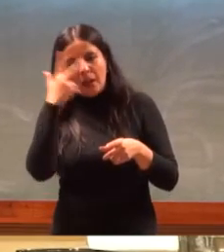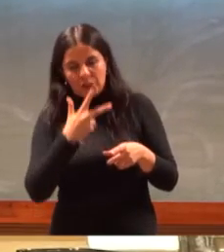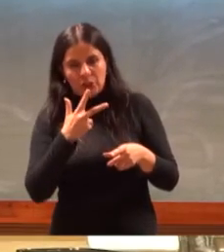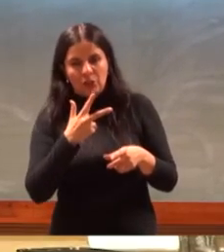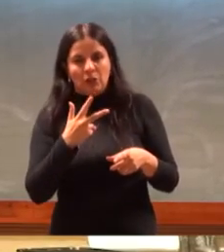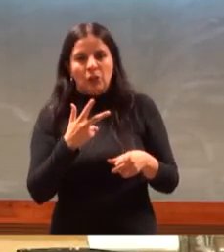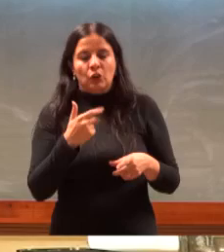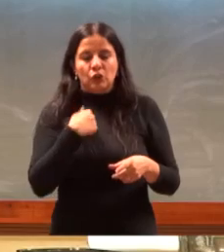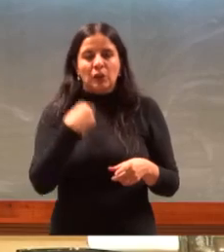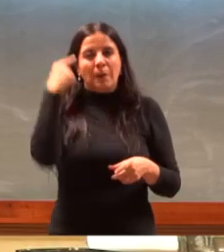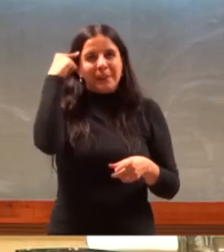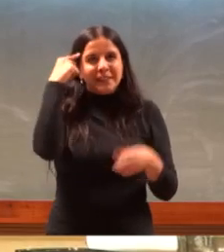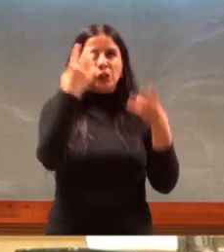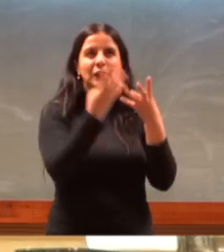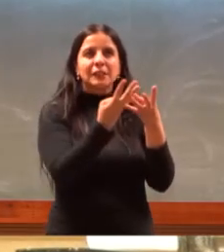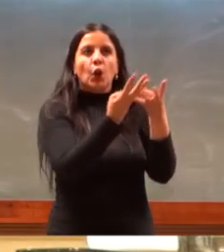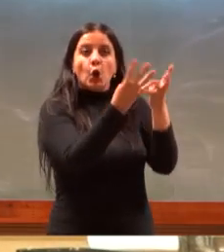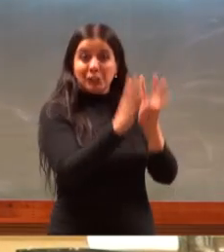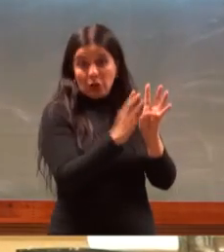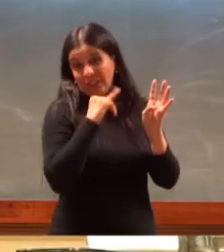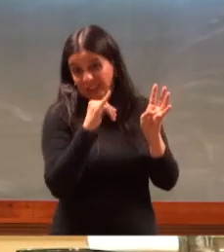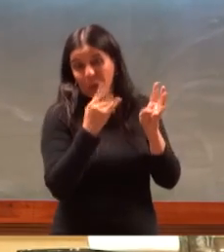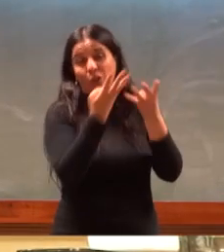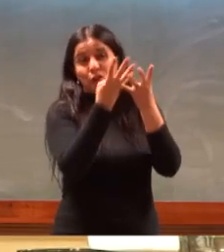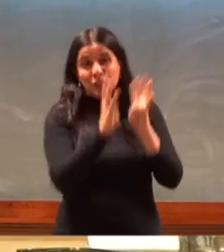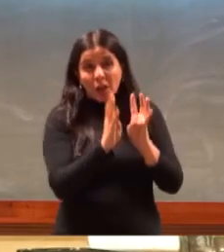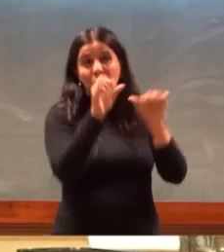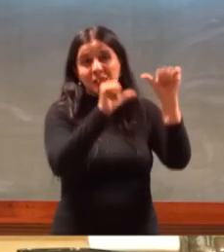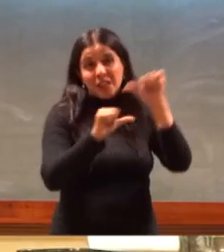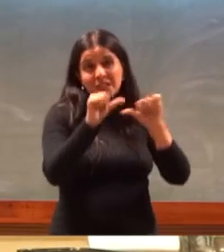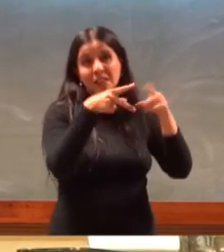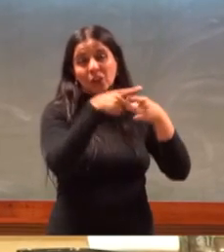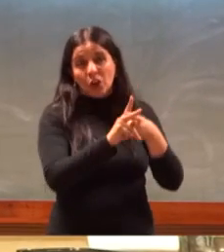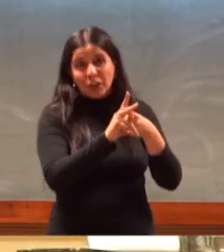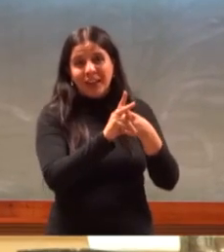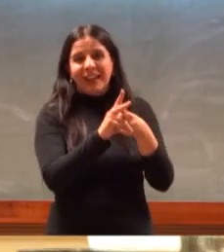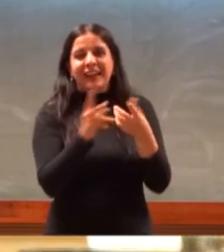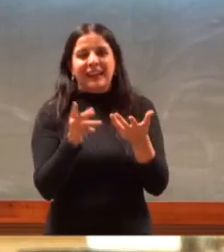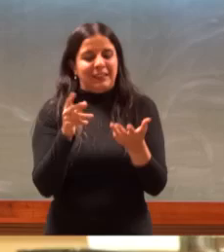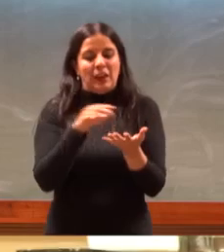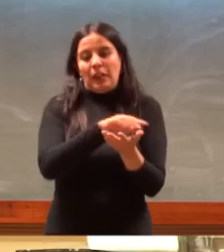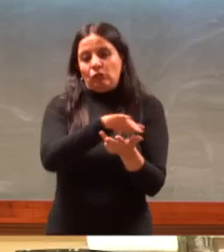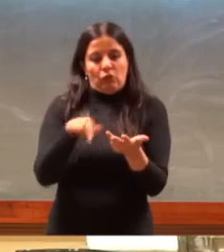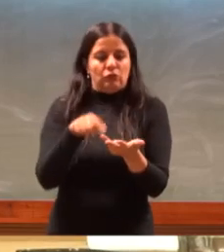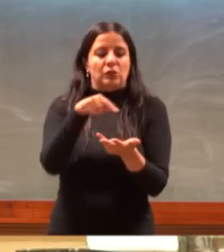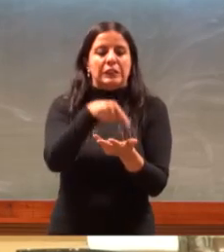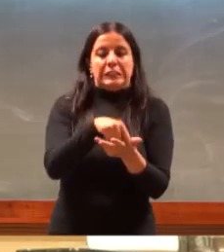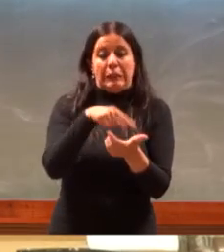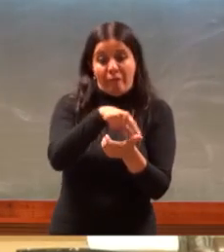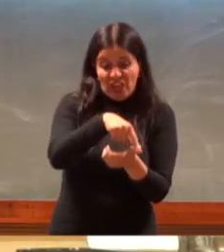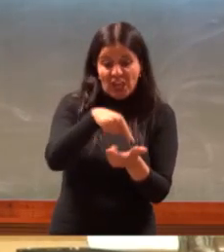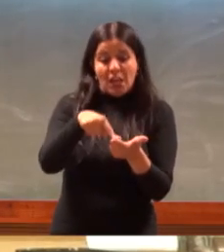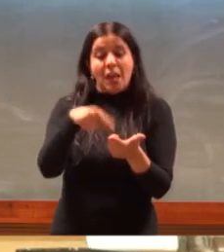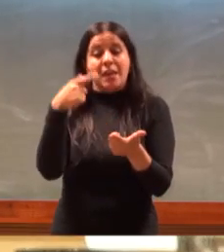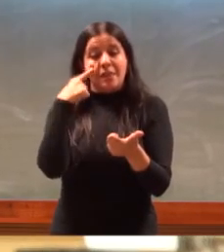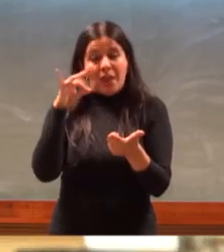consejo de ciencia y tecnología donde se articulen sifi y dh y dcor y museo en realidad sifi